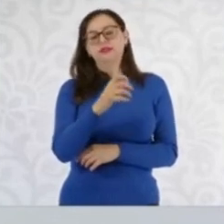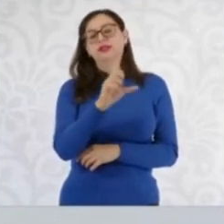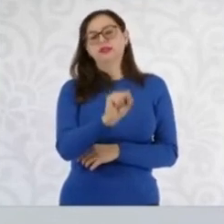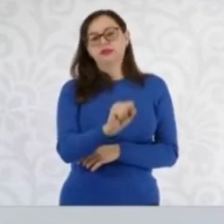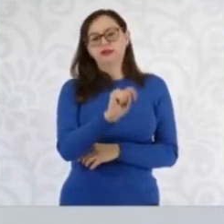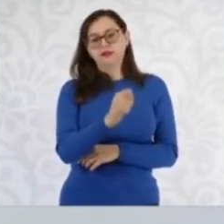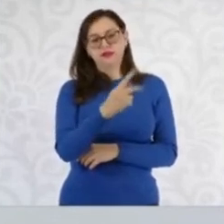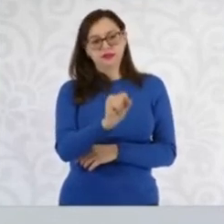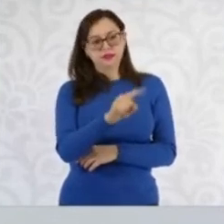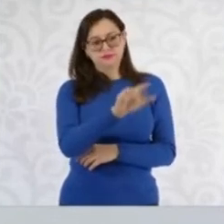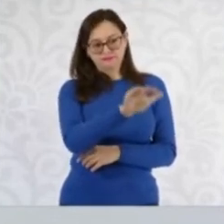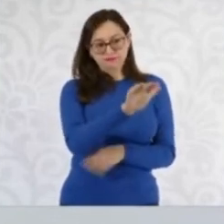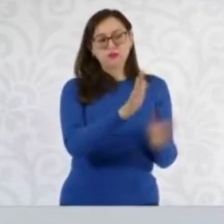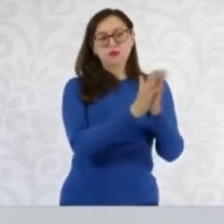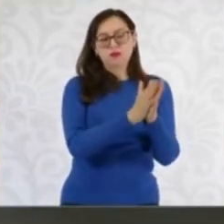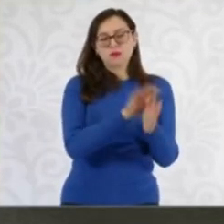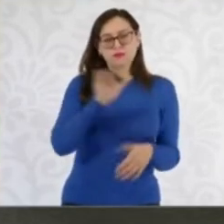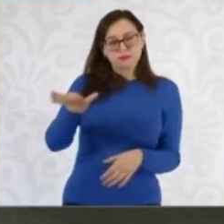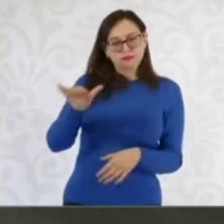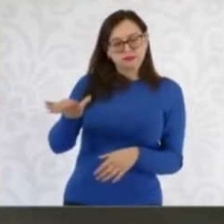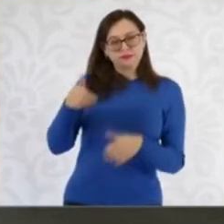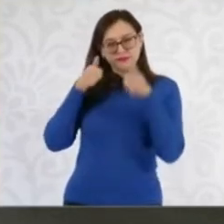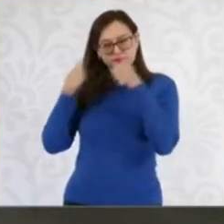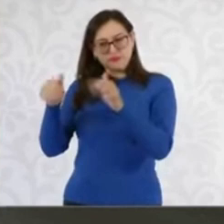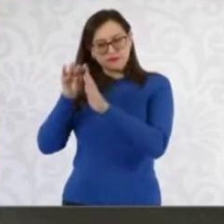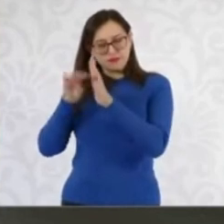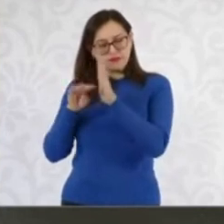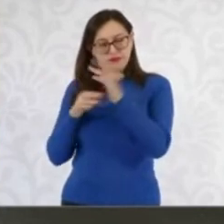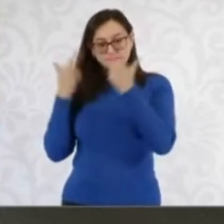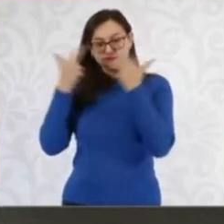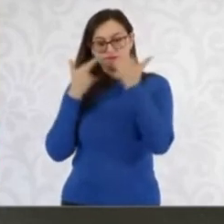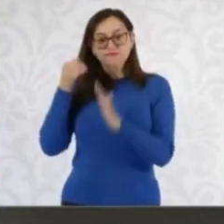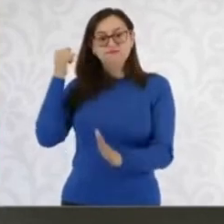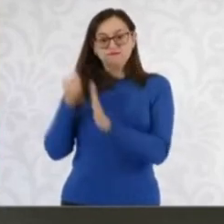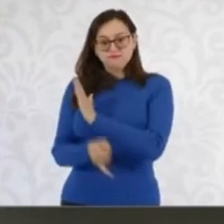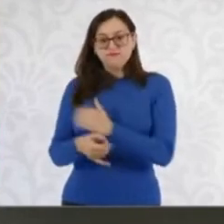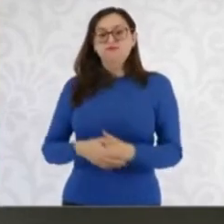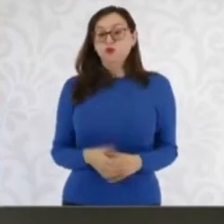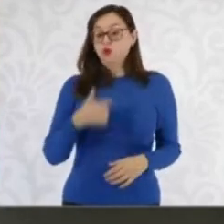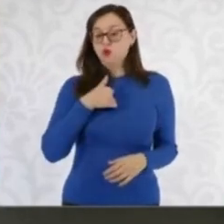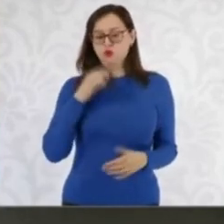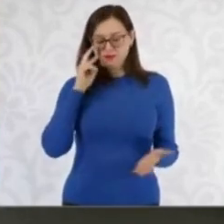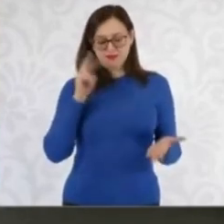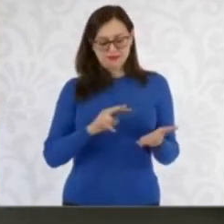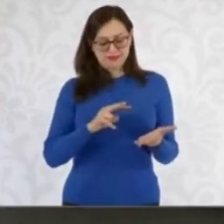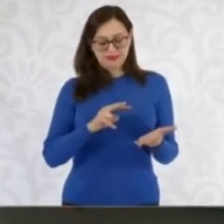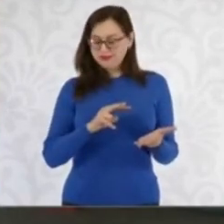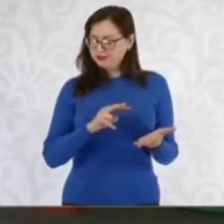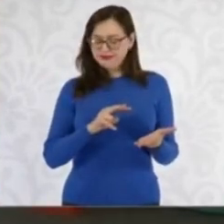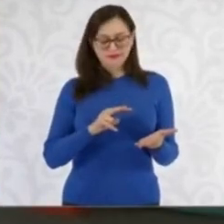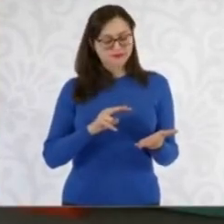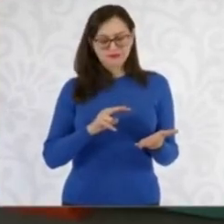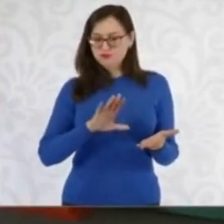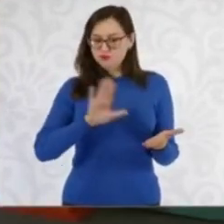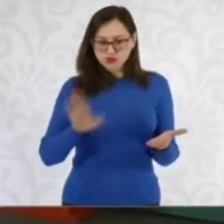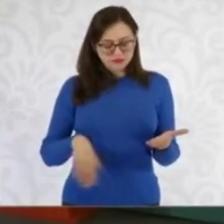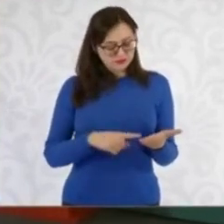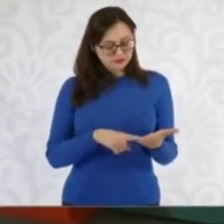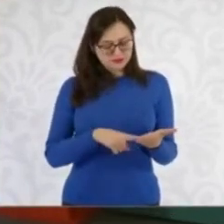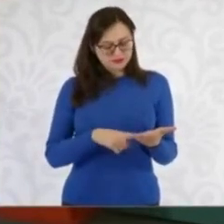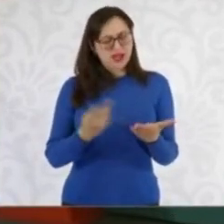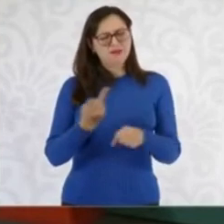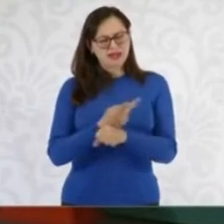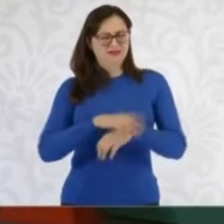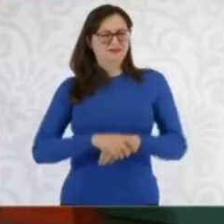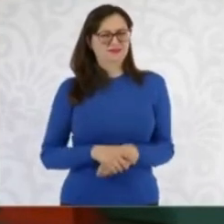revise a fondo, porque lo vi hoy en la nota de La Jornada. No puede ser que aquí se apliquen unas